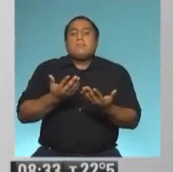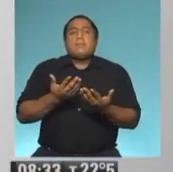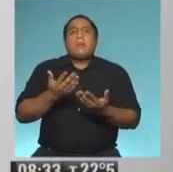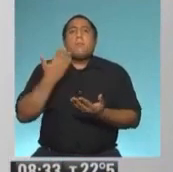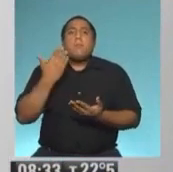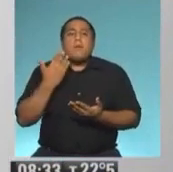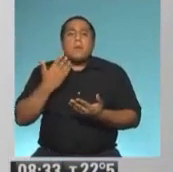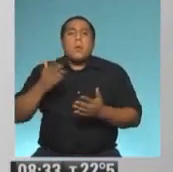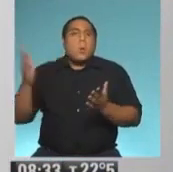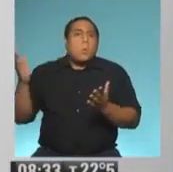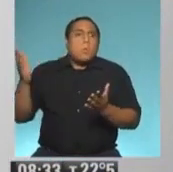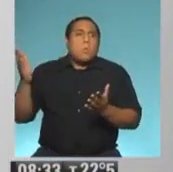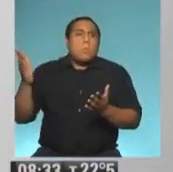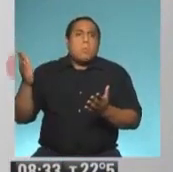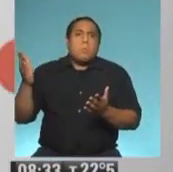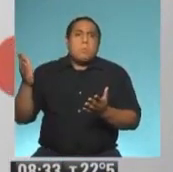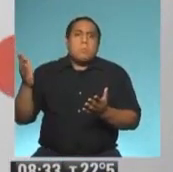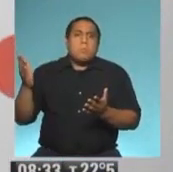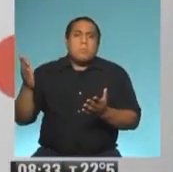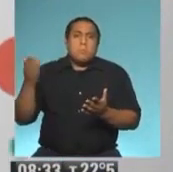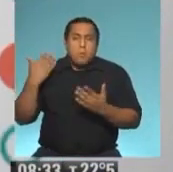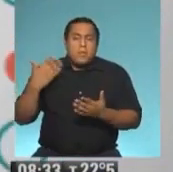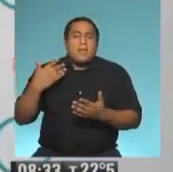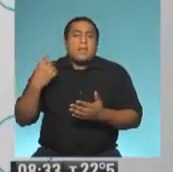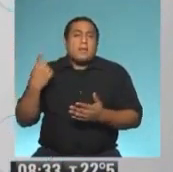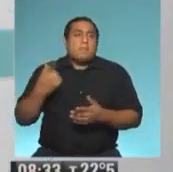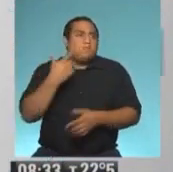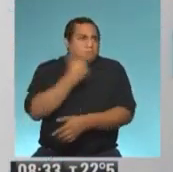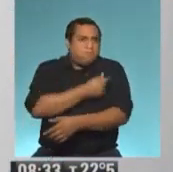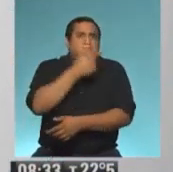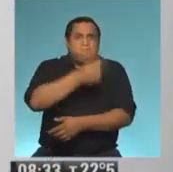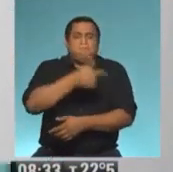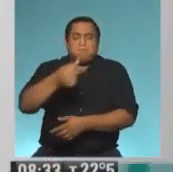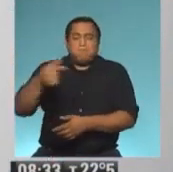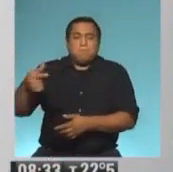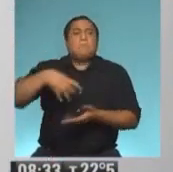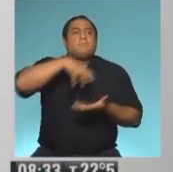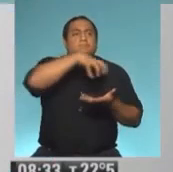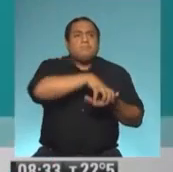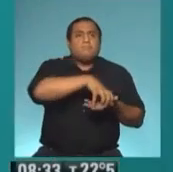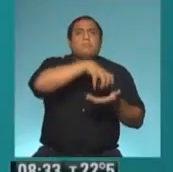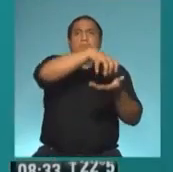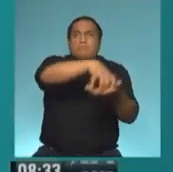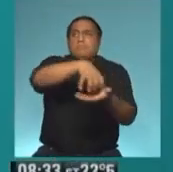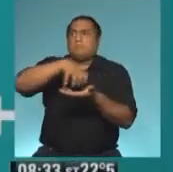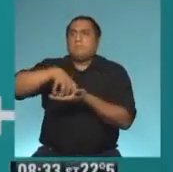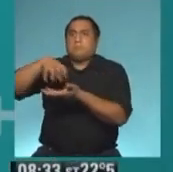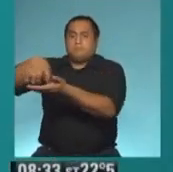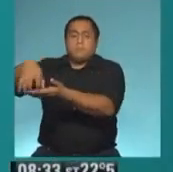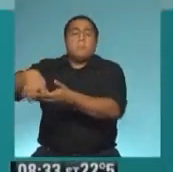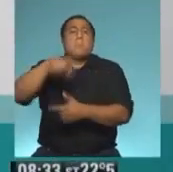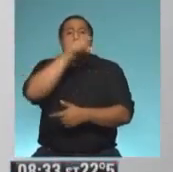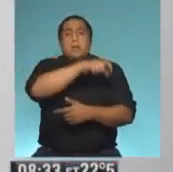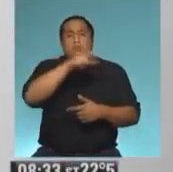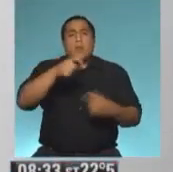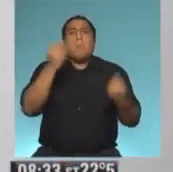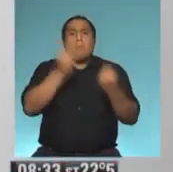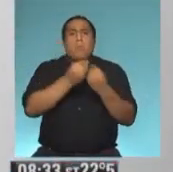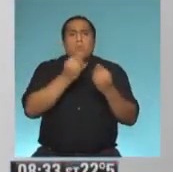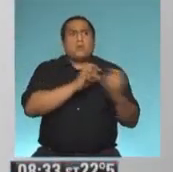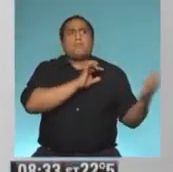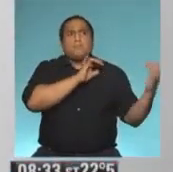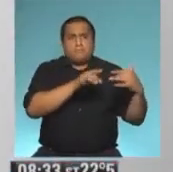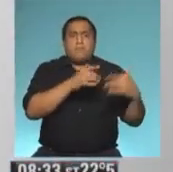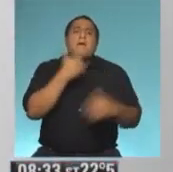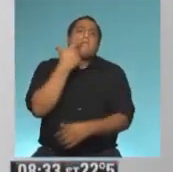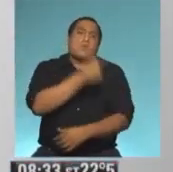una buena producción, o sea que cada vacunador o en cada puesto se puedan vacunar